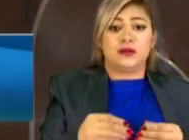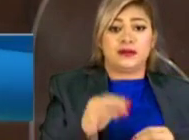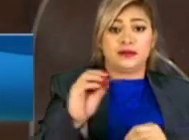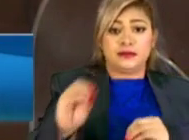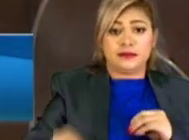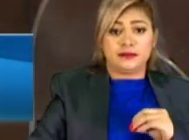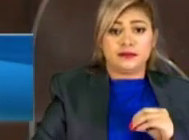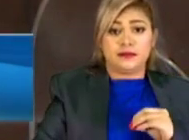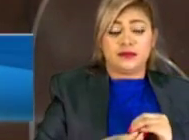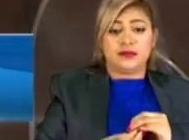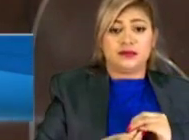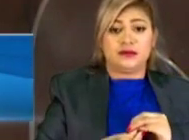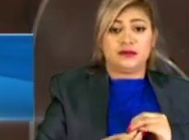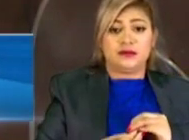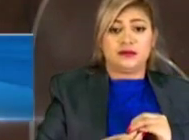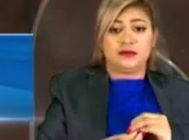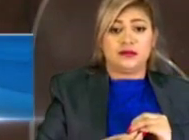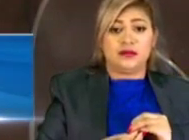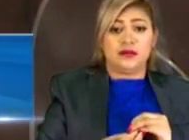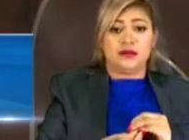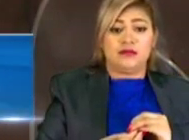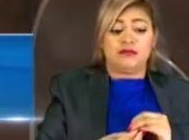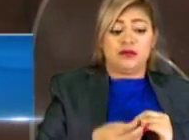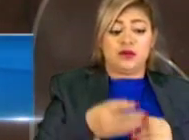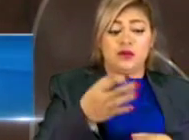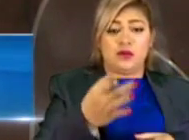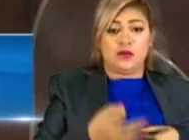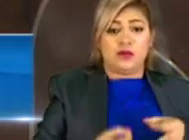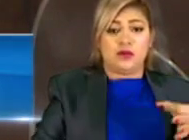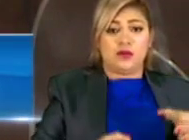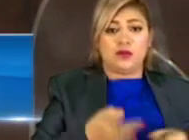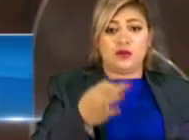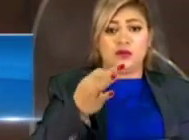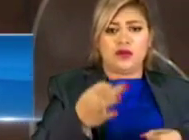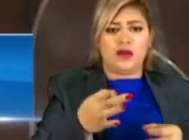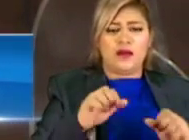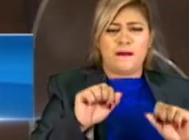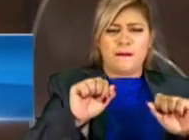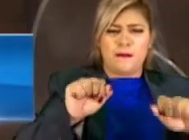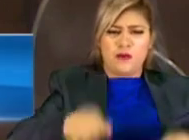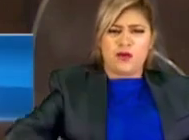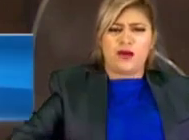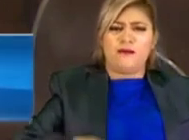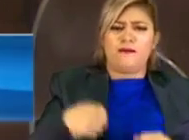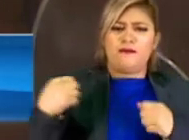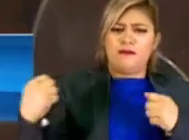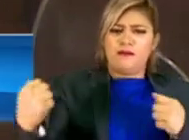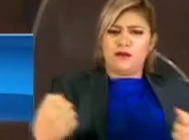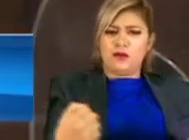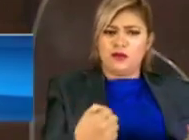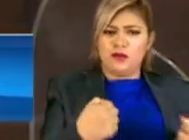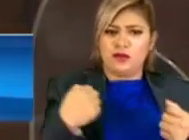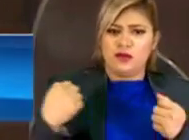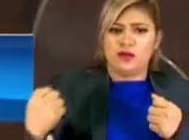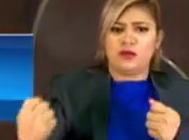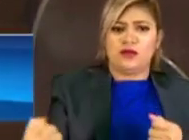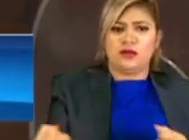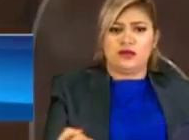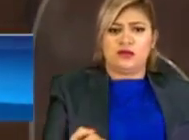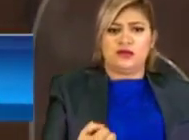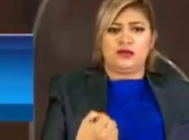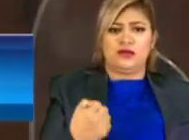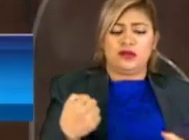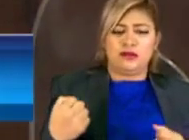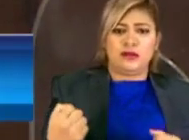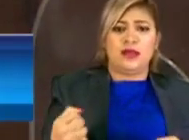al órgano judicial para contribuir al fortalecimiento de la justicia y a la